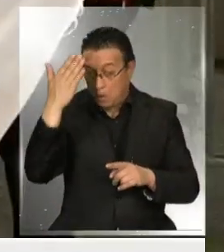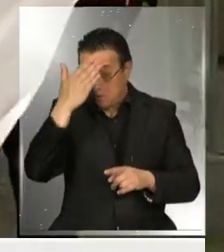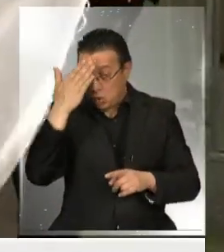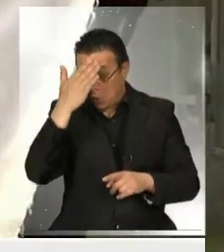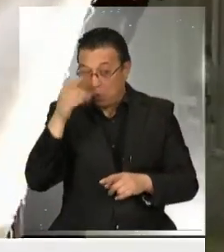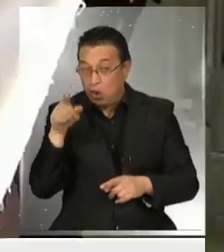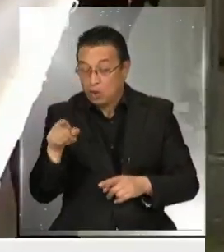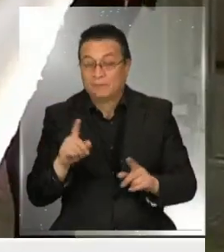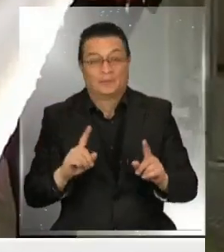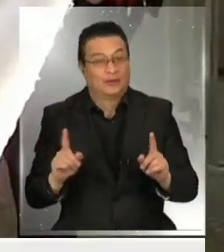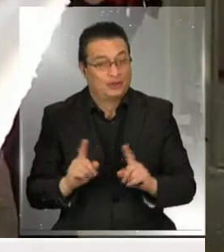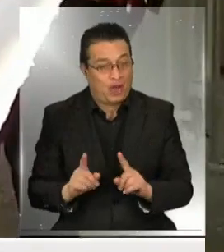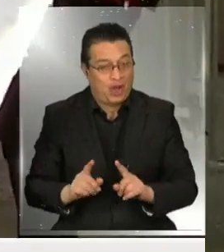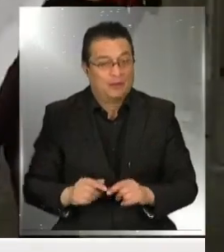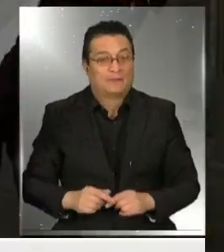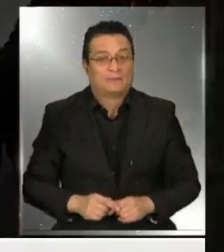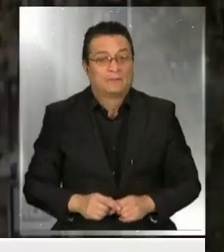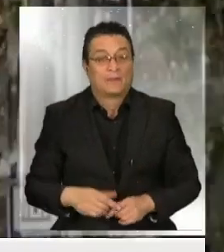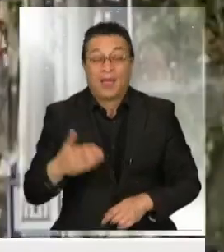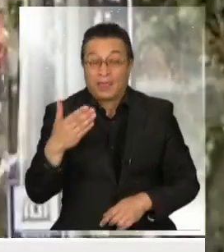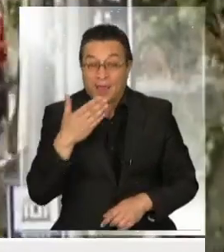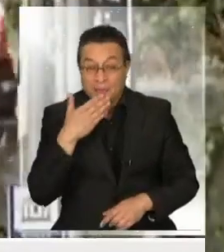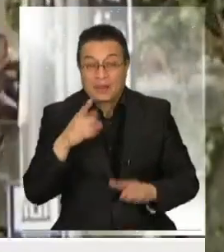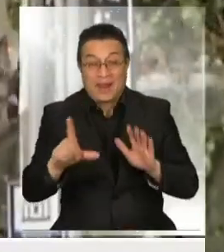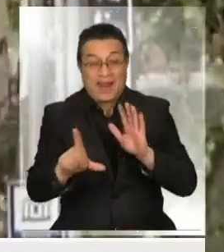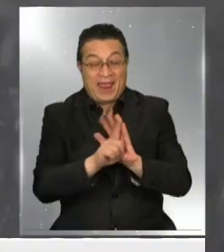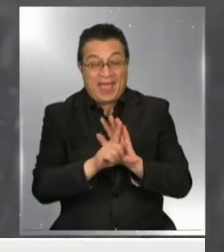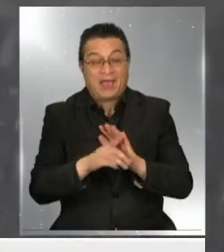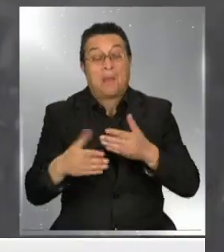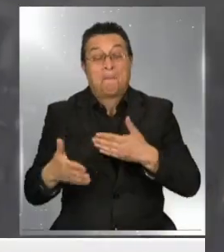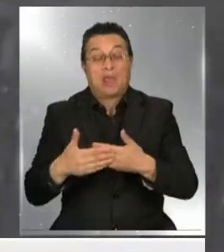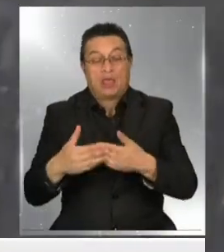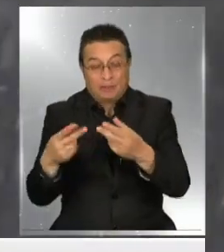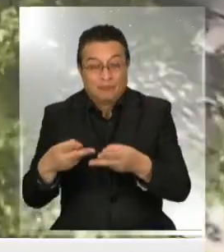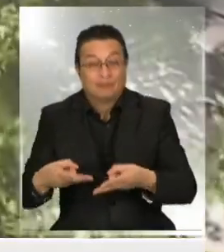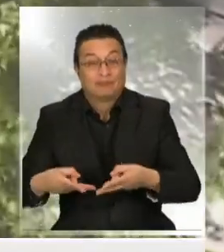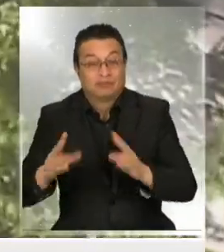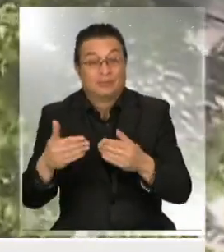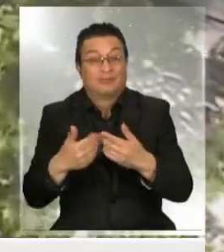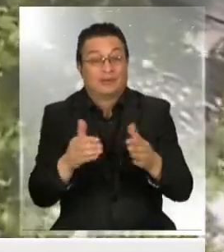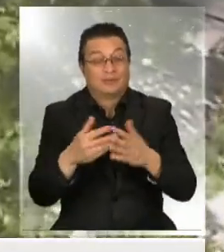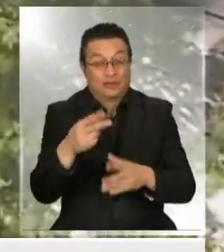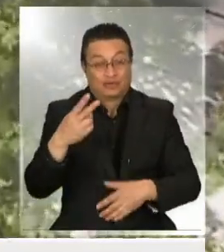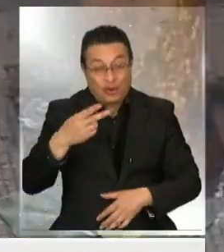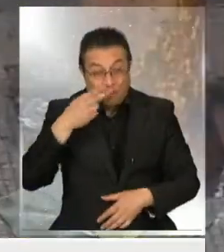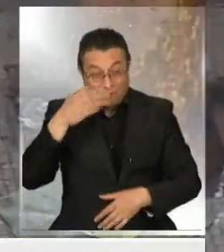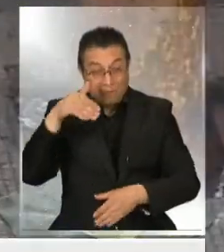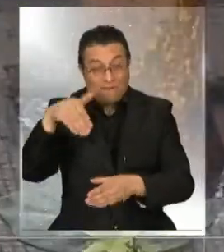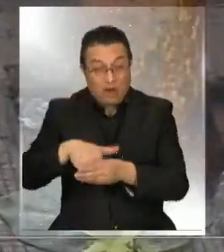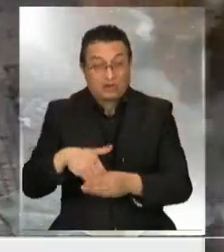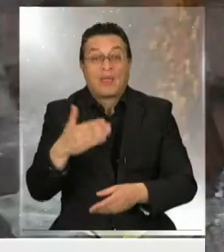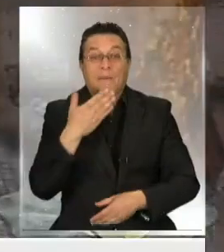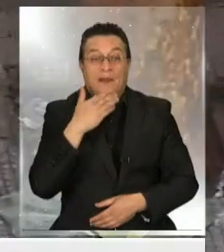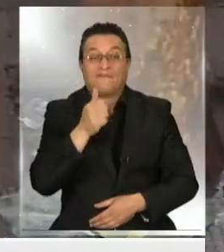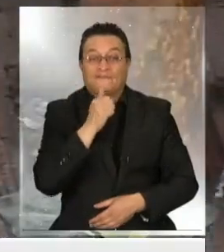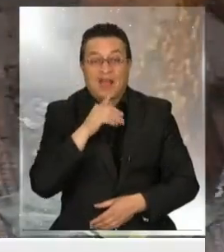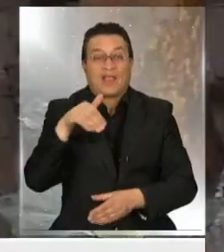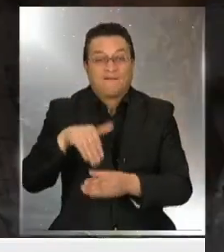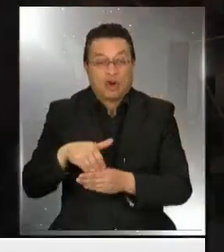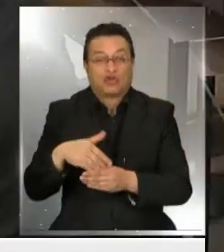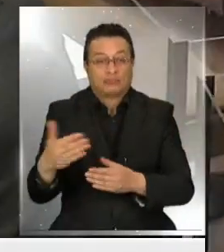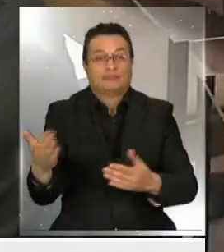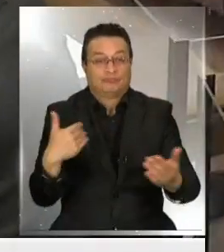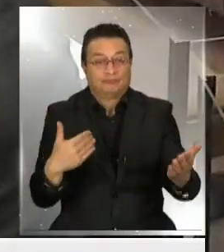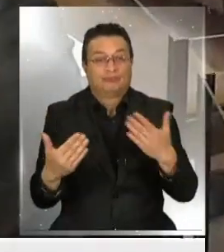nuevo pacto social. La polémica ley de indulto que se votará el próximo 2 de noviembre en la sala tampoco tiene los votos. Y ante